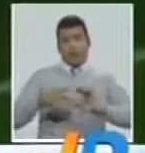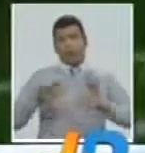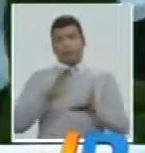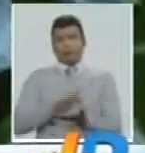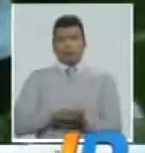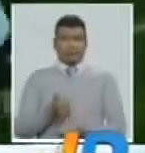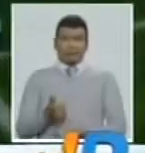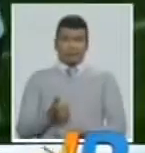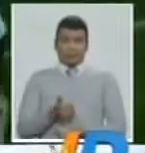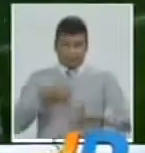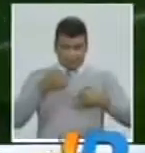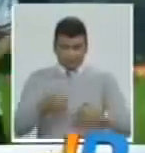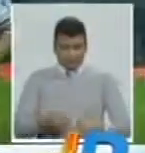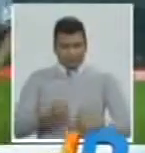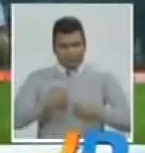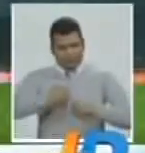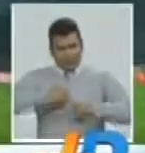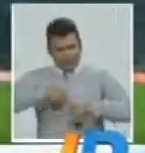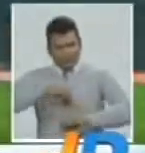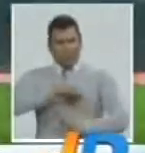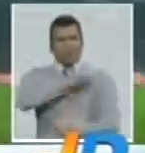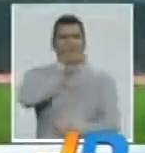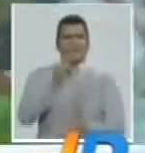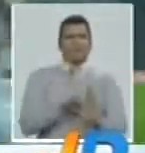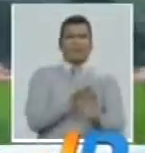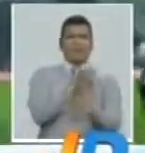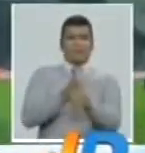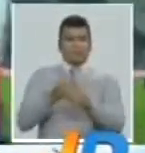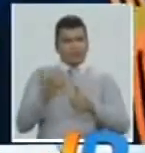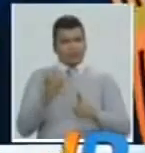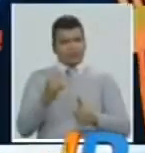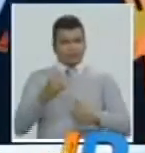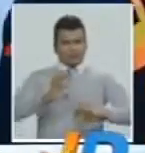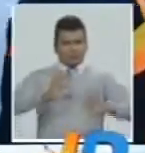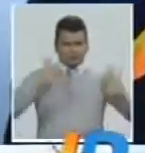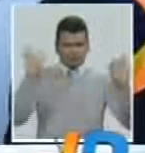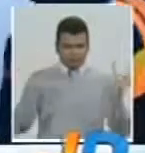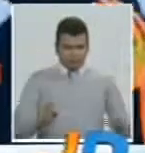la selección y dar siempre lo mejor, pero creo que estamos preparados